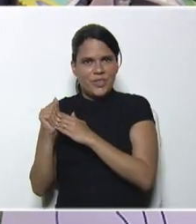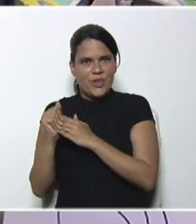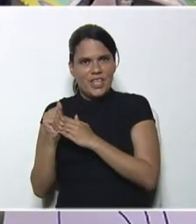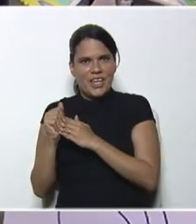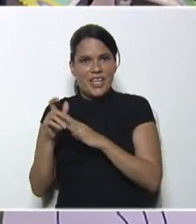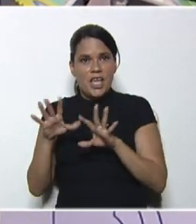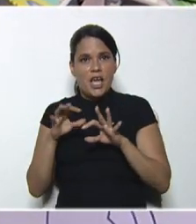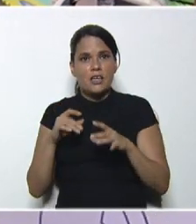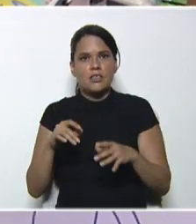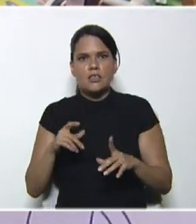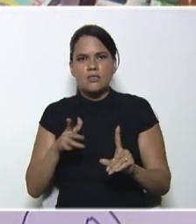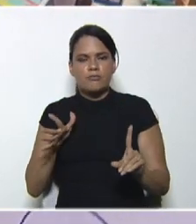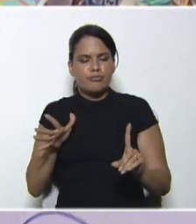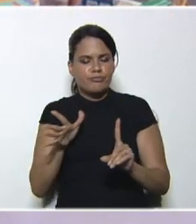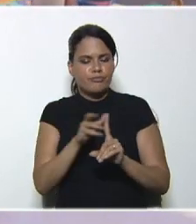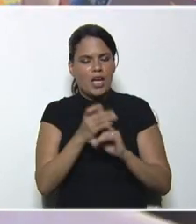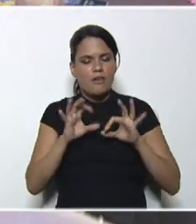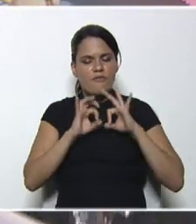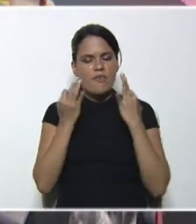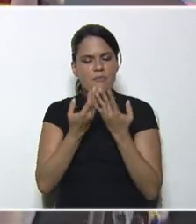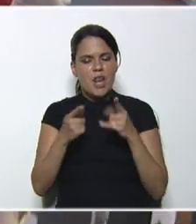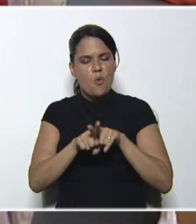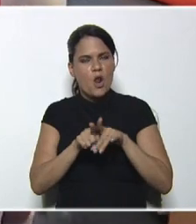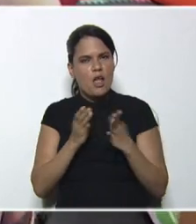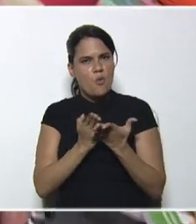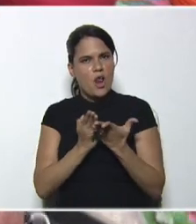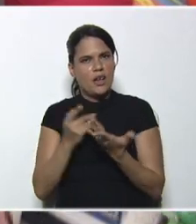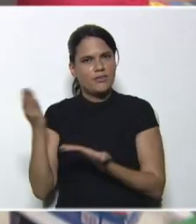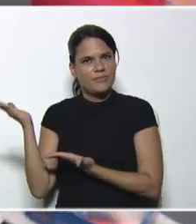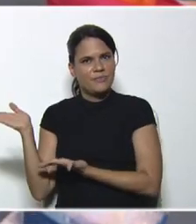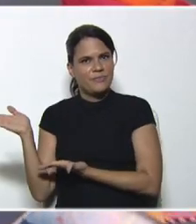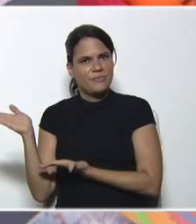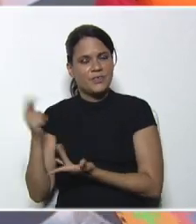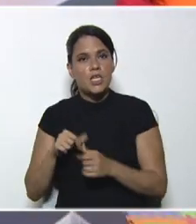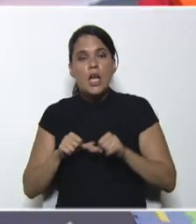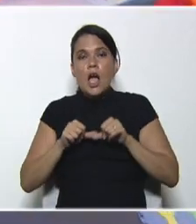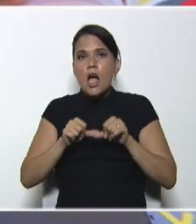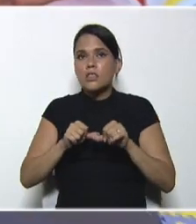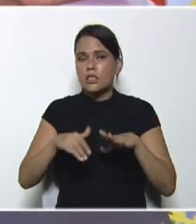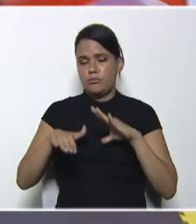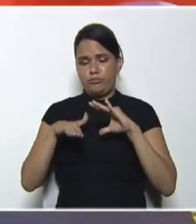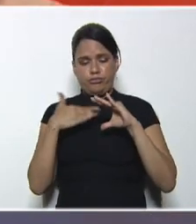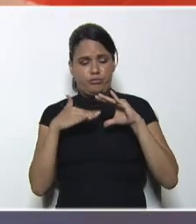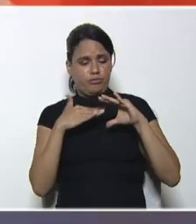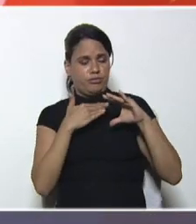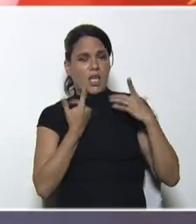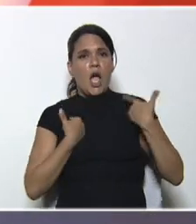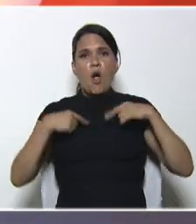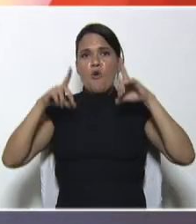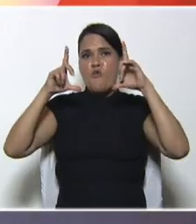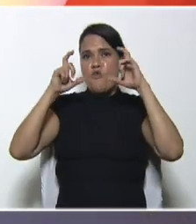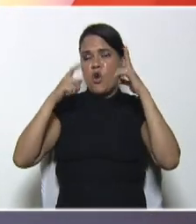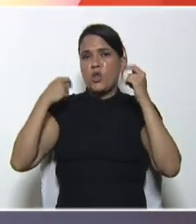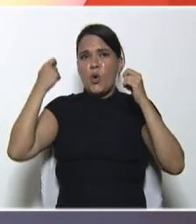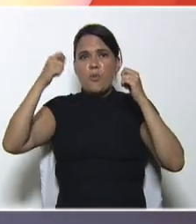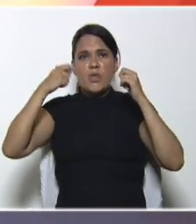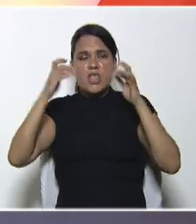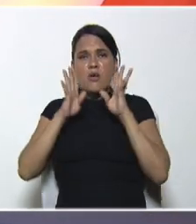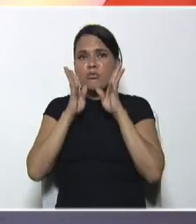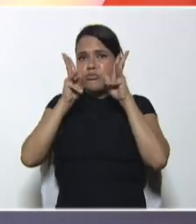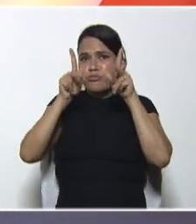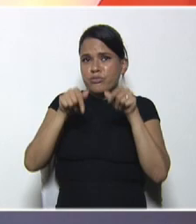el enlace directo de tu programa Cada Familia Una Escuela. A seguir enviando muchísimas fotografías, videos y